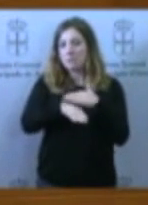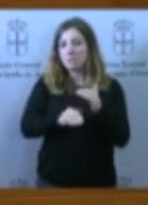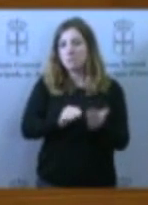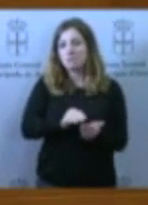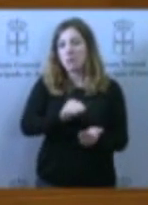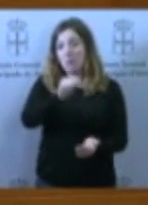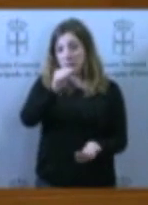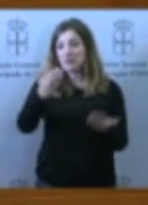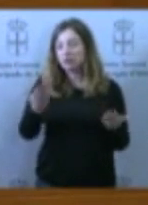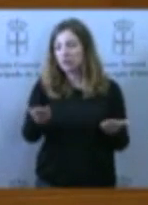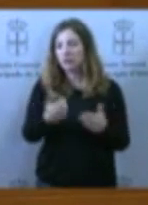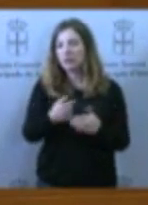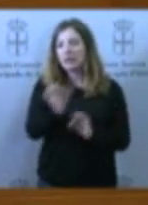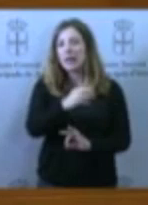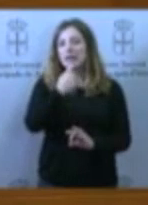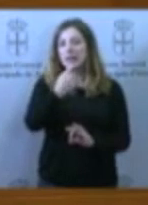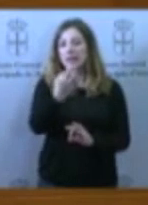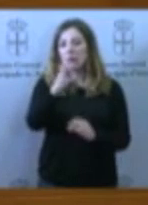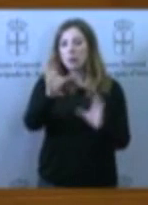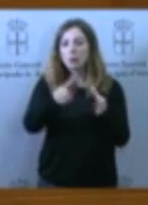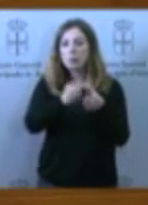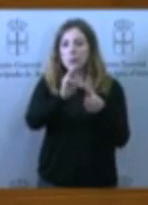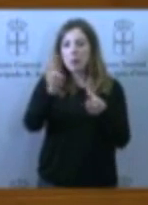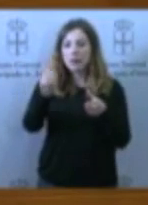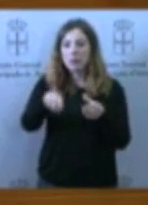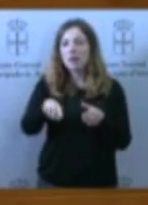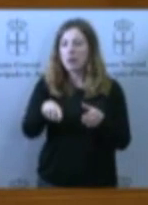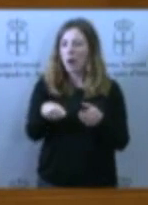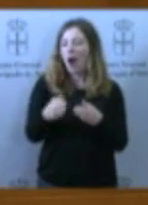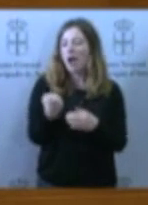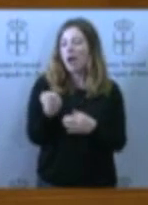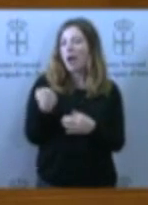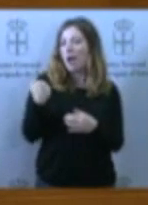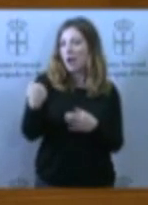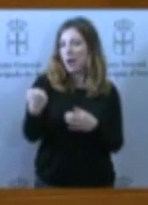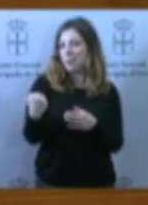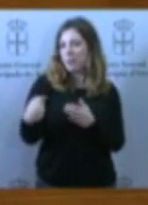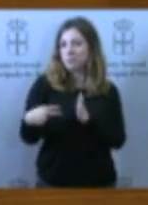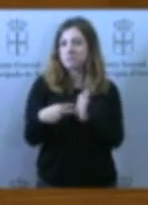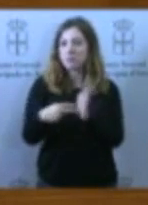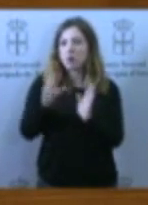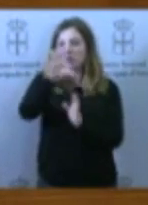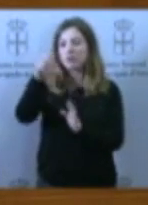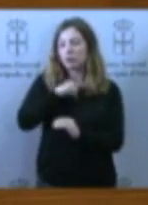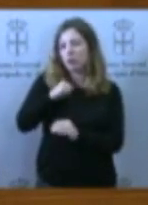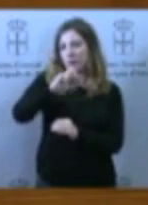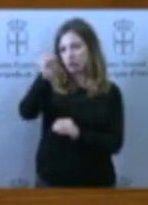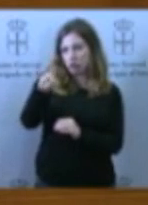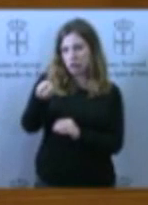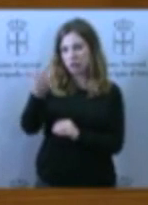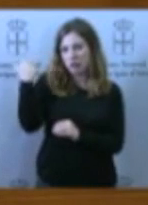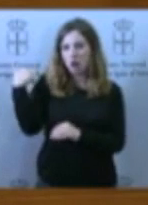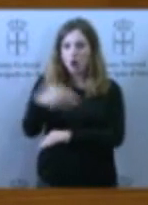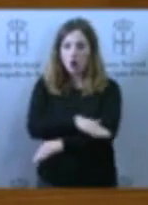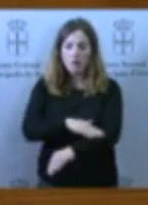nadie nos dice que el Partido Popular también hacía trato de favor con otras comunidades autónomas cuando gobernaba.